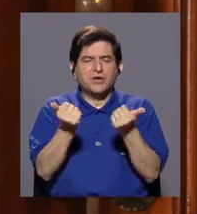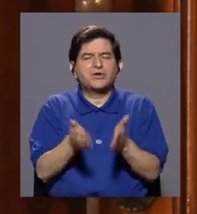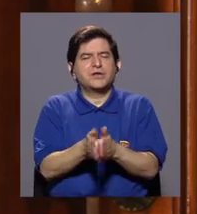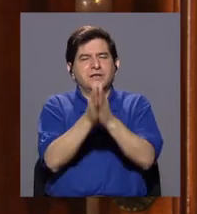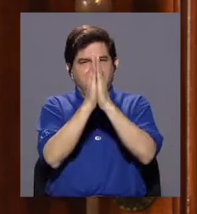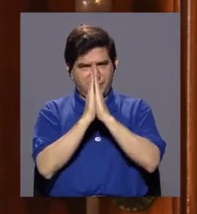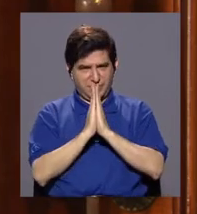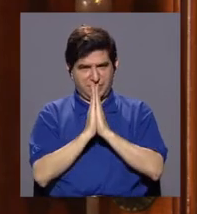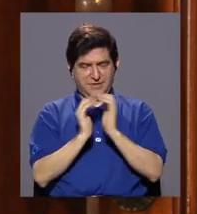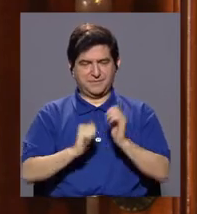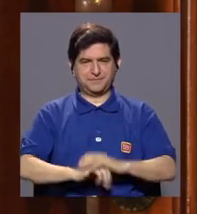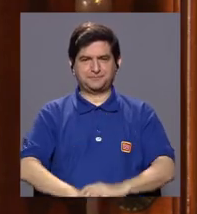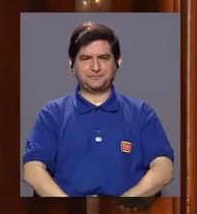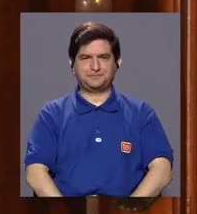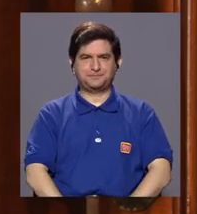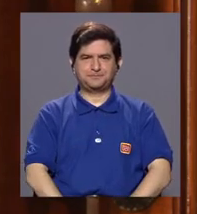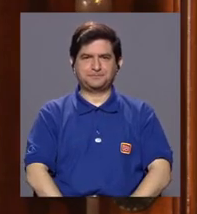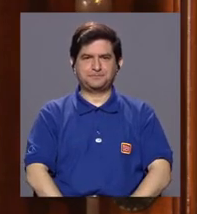quisiera solicitarle.